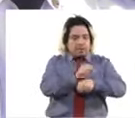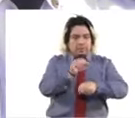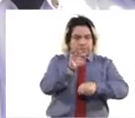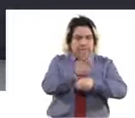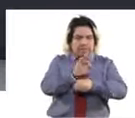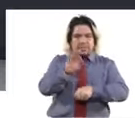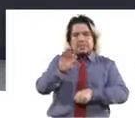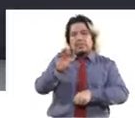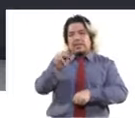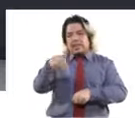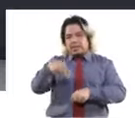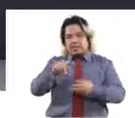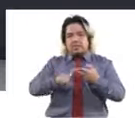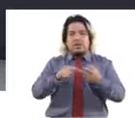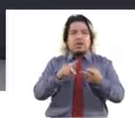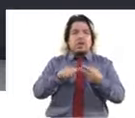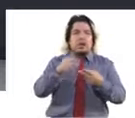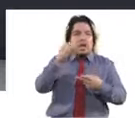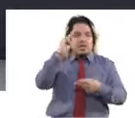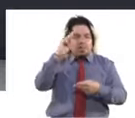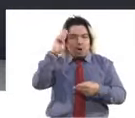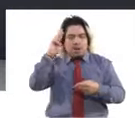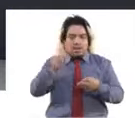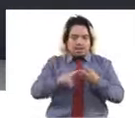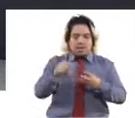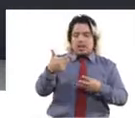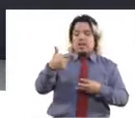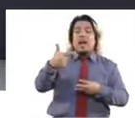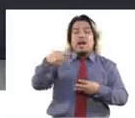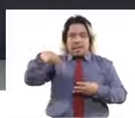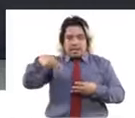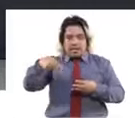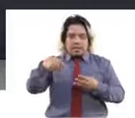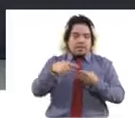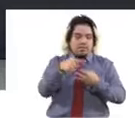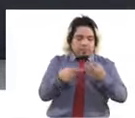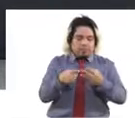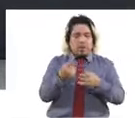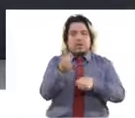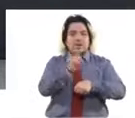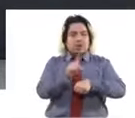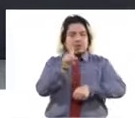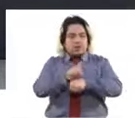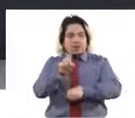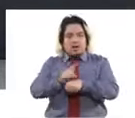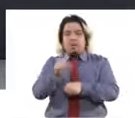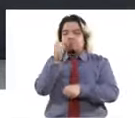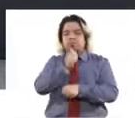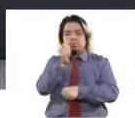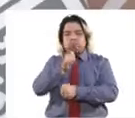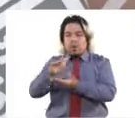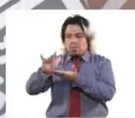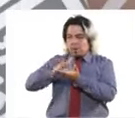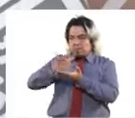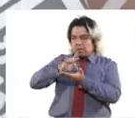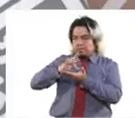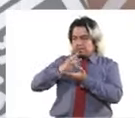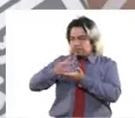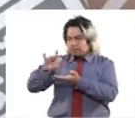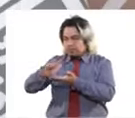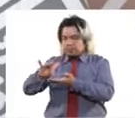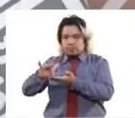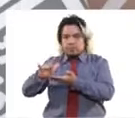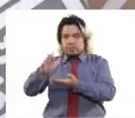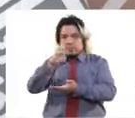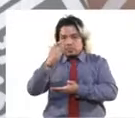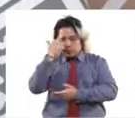Nacional, Secretaría de Marina, Guardia Nacional, que todos los días también recibimos su apoyo. Ustedes son la pieza